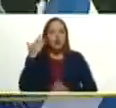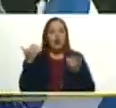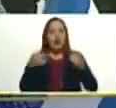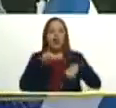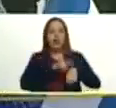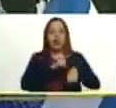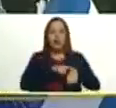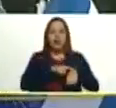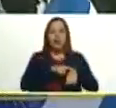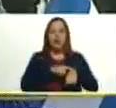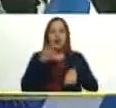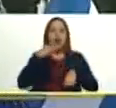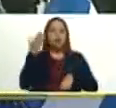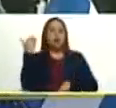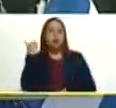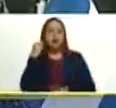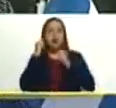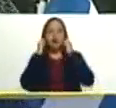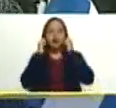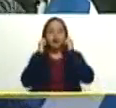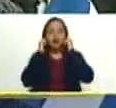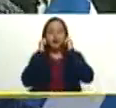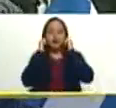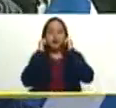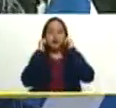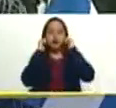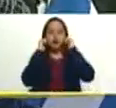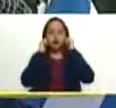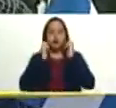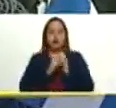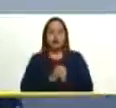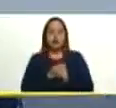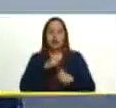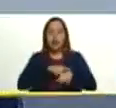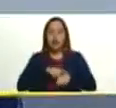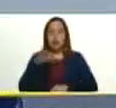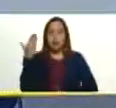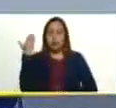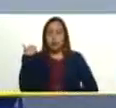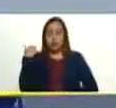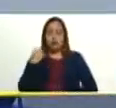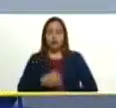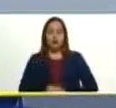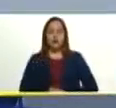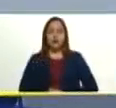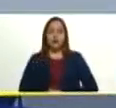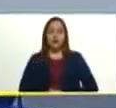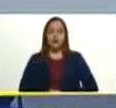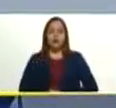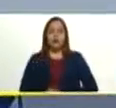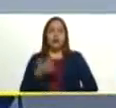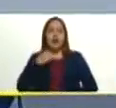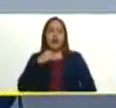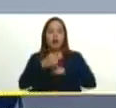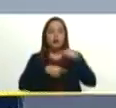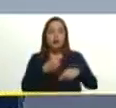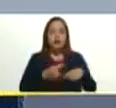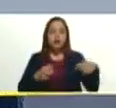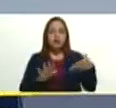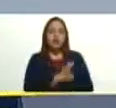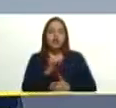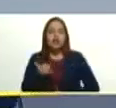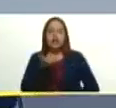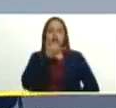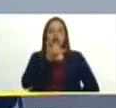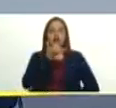Y el pasado ha sido a veces el resultado de los errores